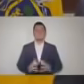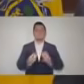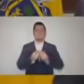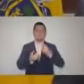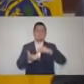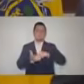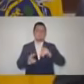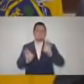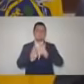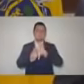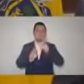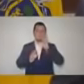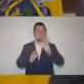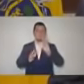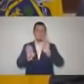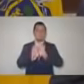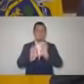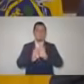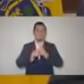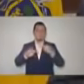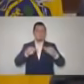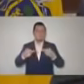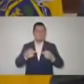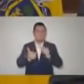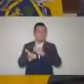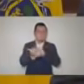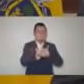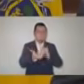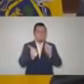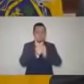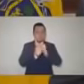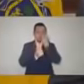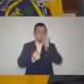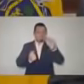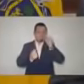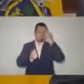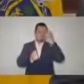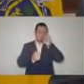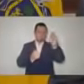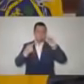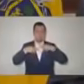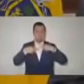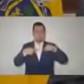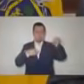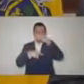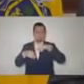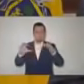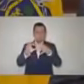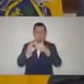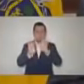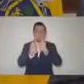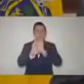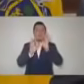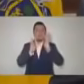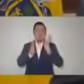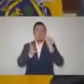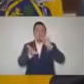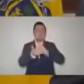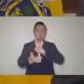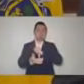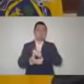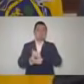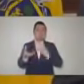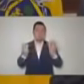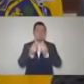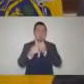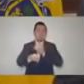ante la incertidumbre nos apoyamos en nuestros investigadores y especialistas y en todo momento los criterios definidos en la mesa de salud de nuestro estado